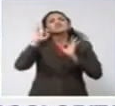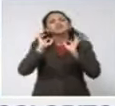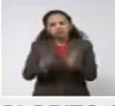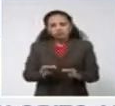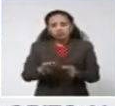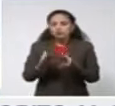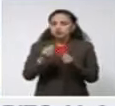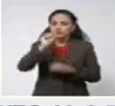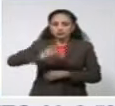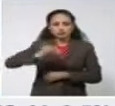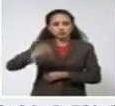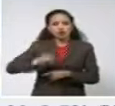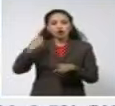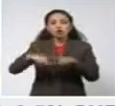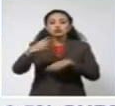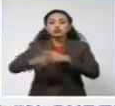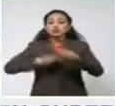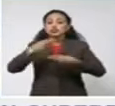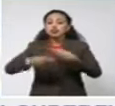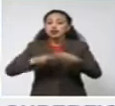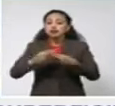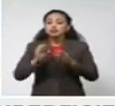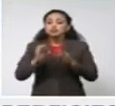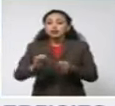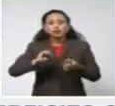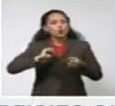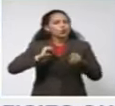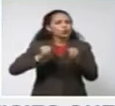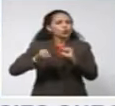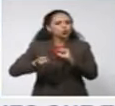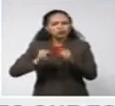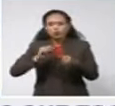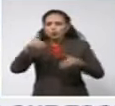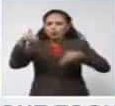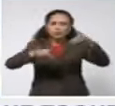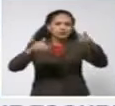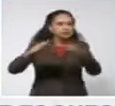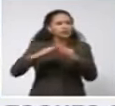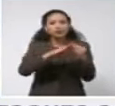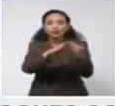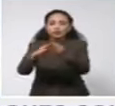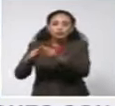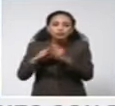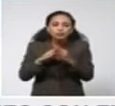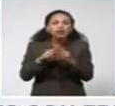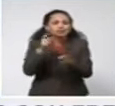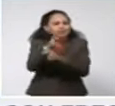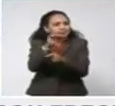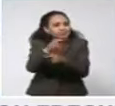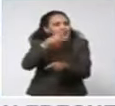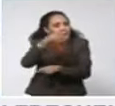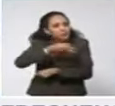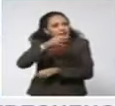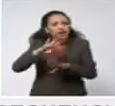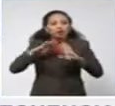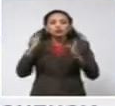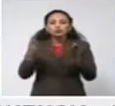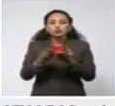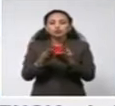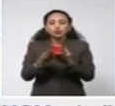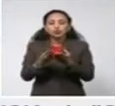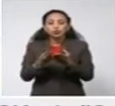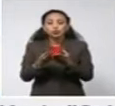hacen desde el punto de vista del control, la participación comunitaria, la conducción por toda la más